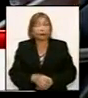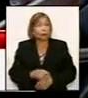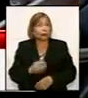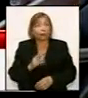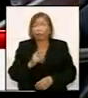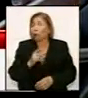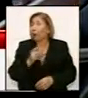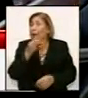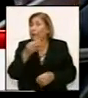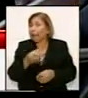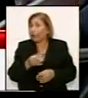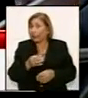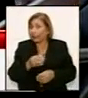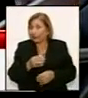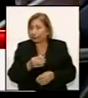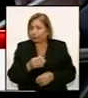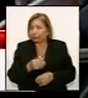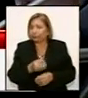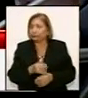No afecta.